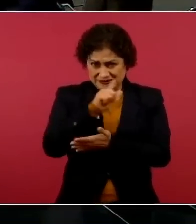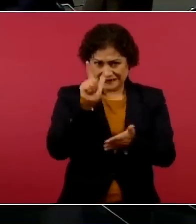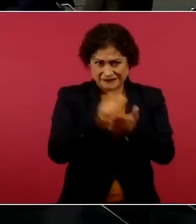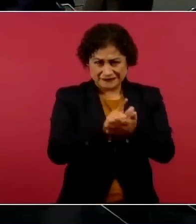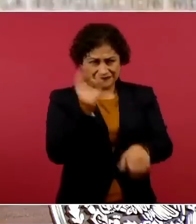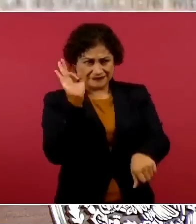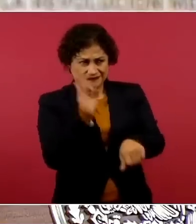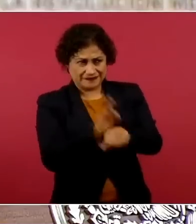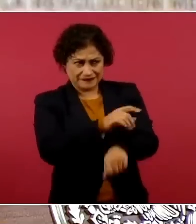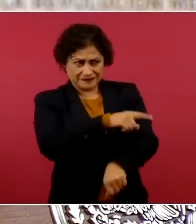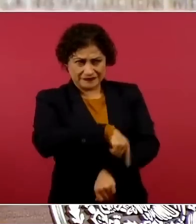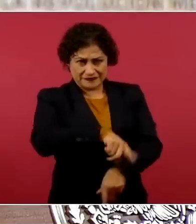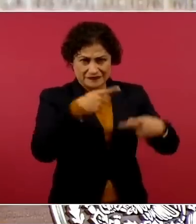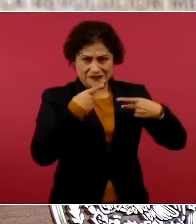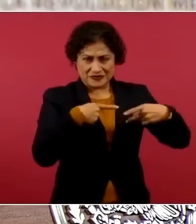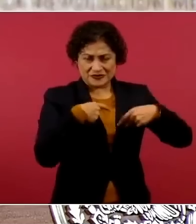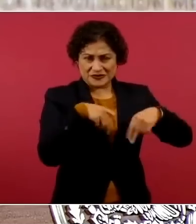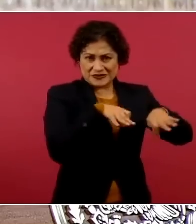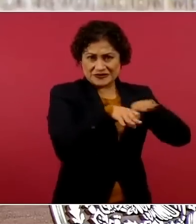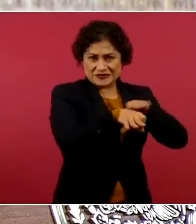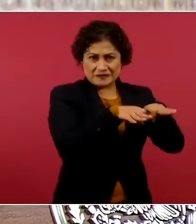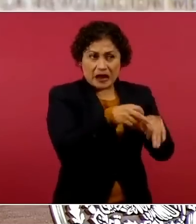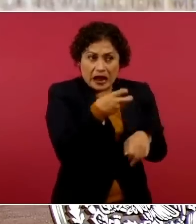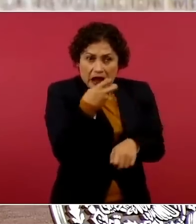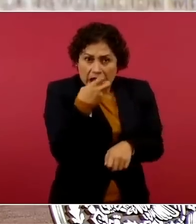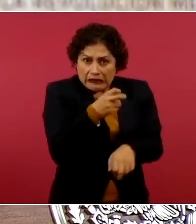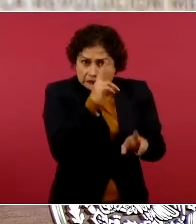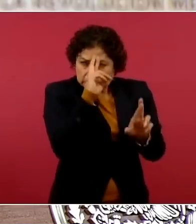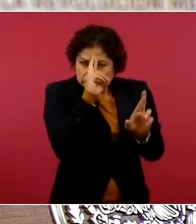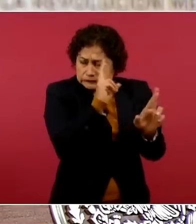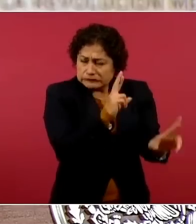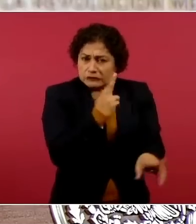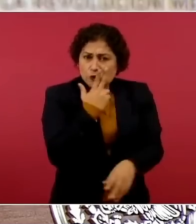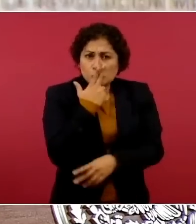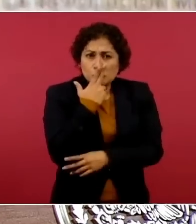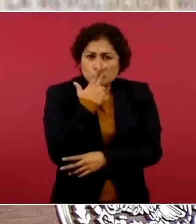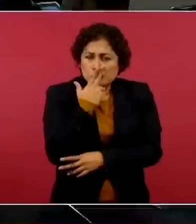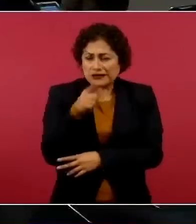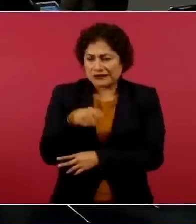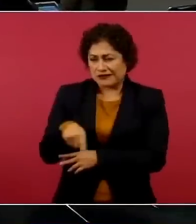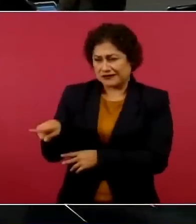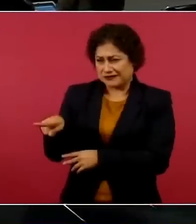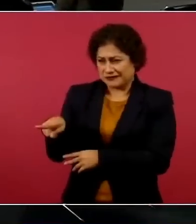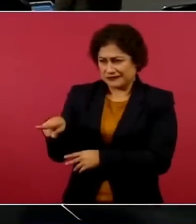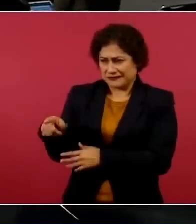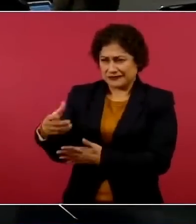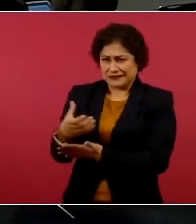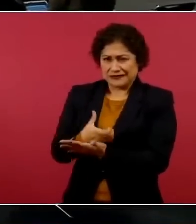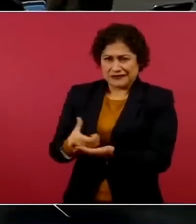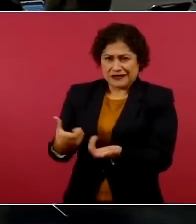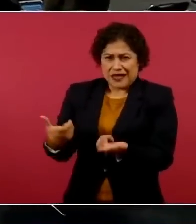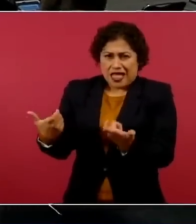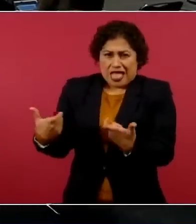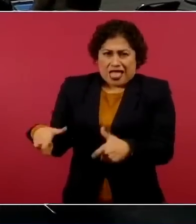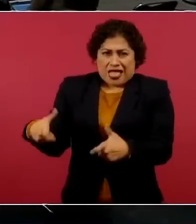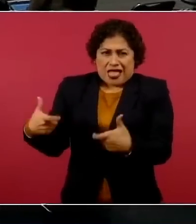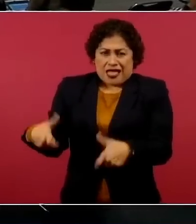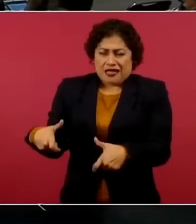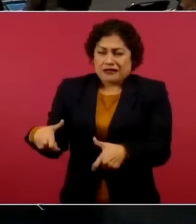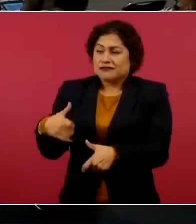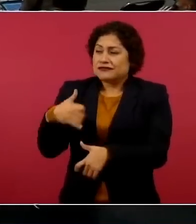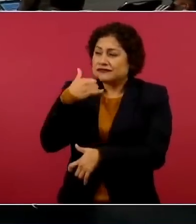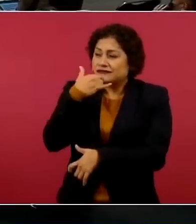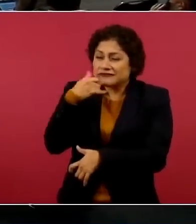sagrado, pero no de los altos funcionarios públicos.